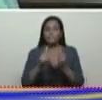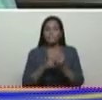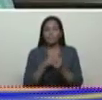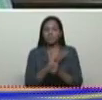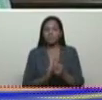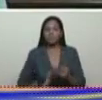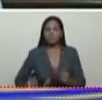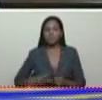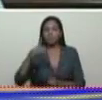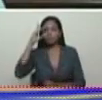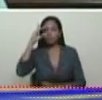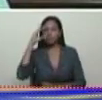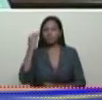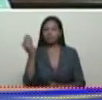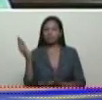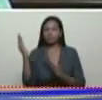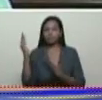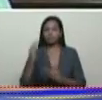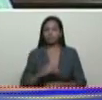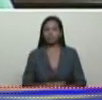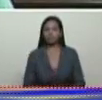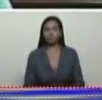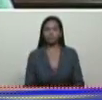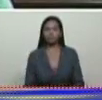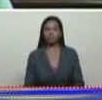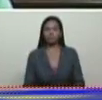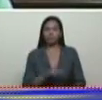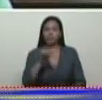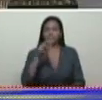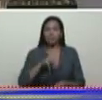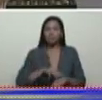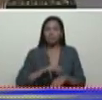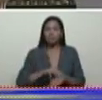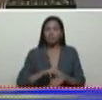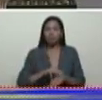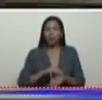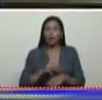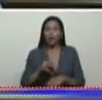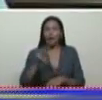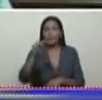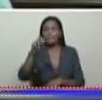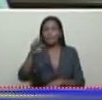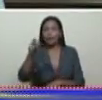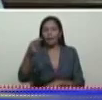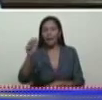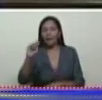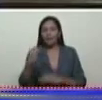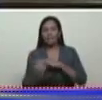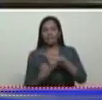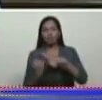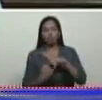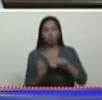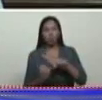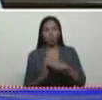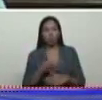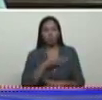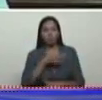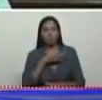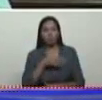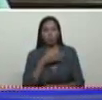vicepresidenta Delcy Rodríguez, doctora Magaly Gutiérrez, presidenta del Instituto Venezolano de los Seguros